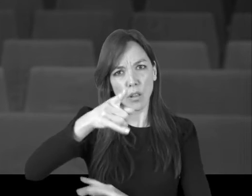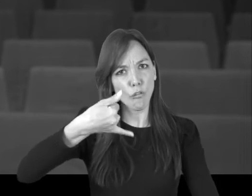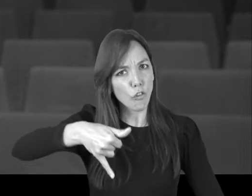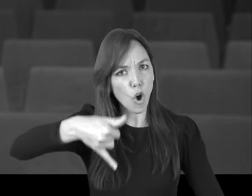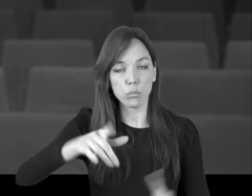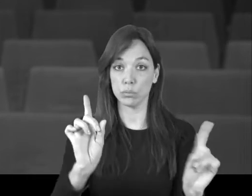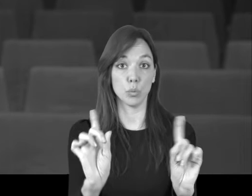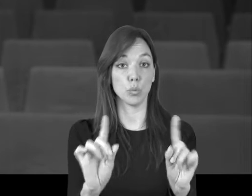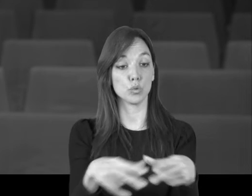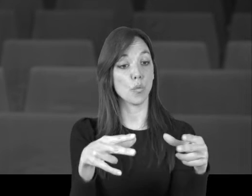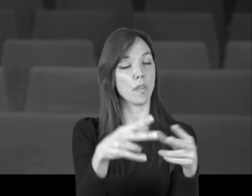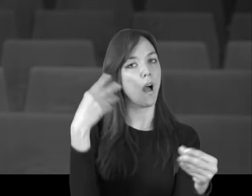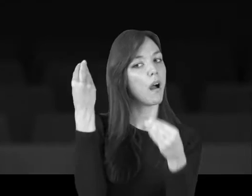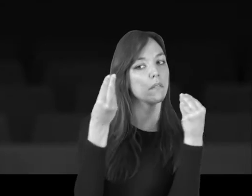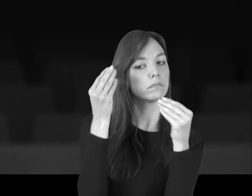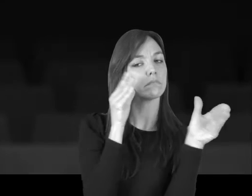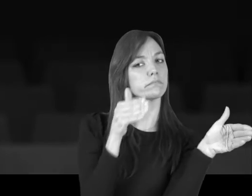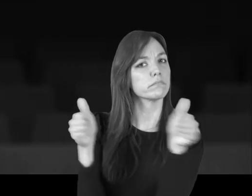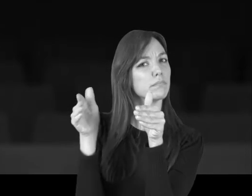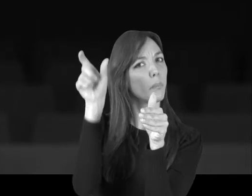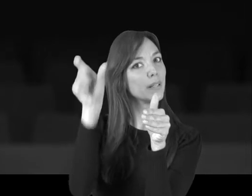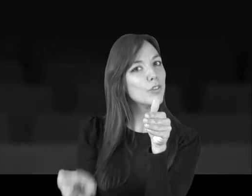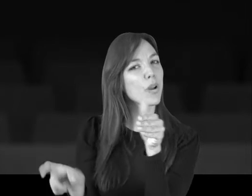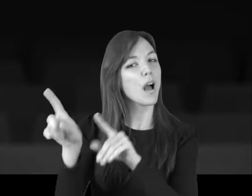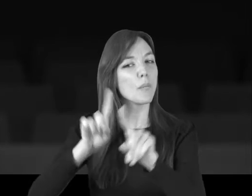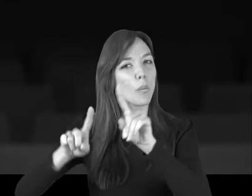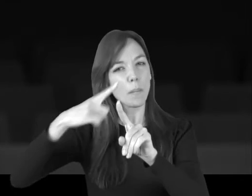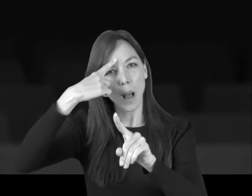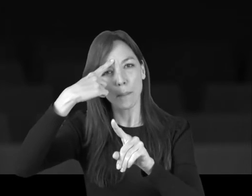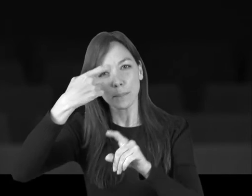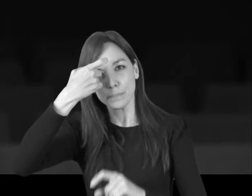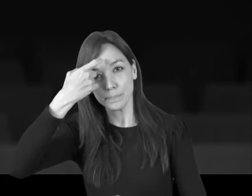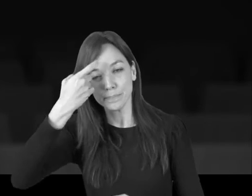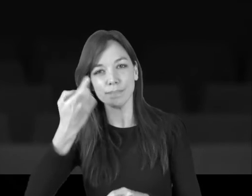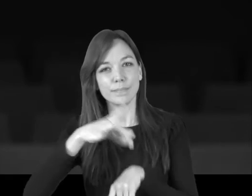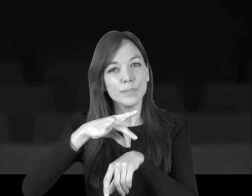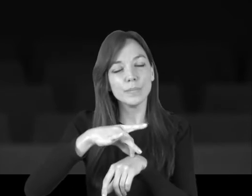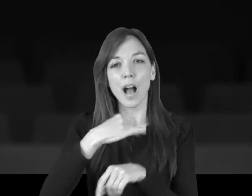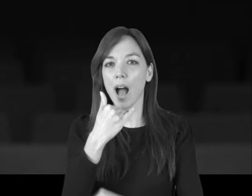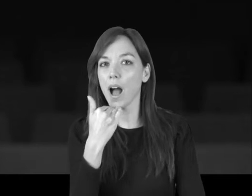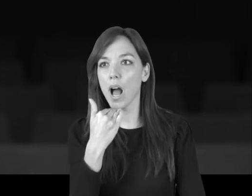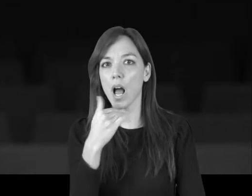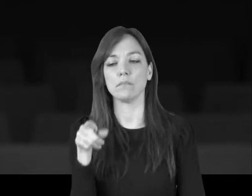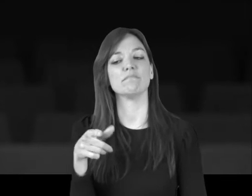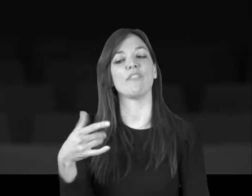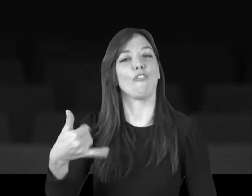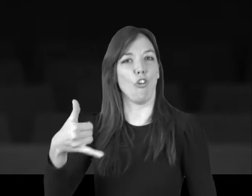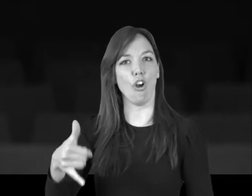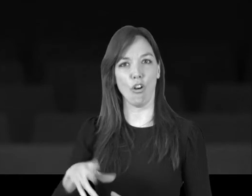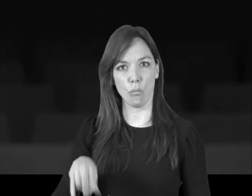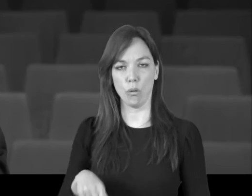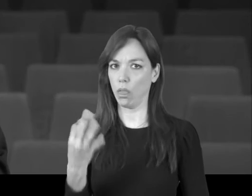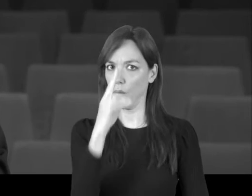porque muchas veces en la sociedad lo que se piensa es que una persona con un problema mental es